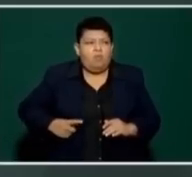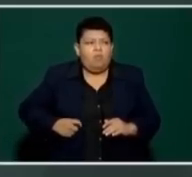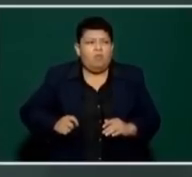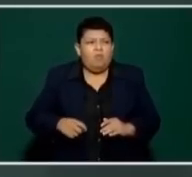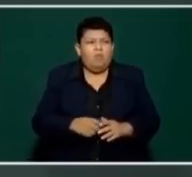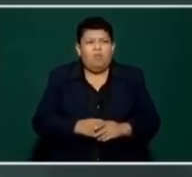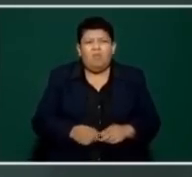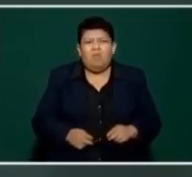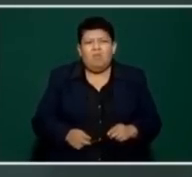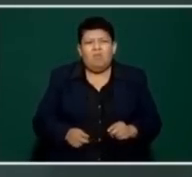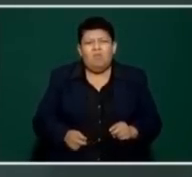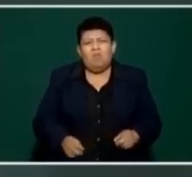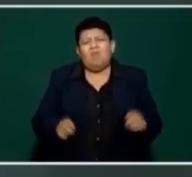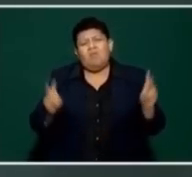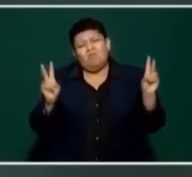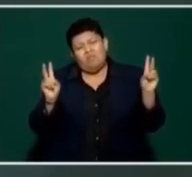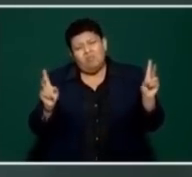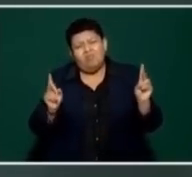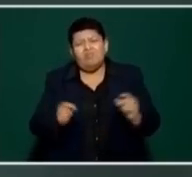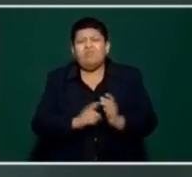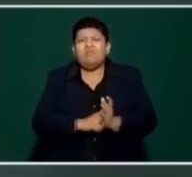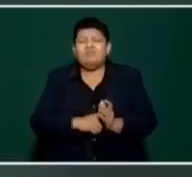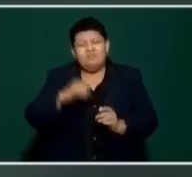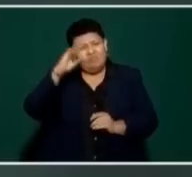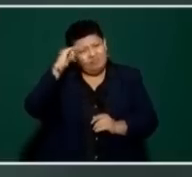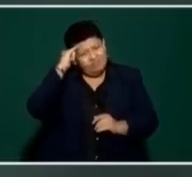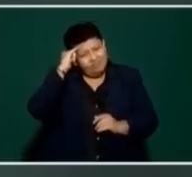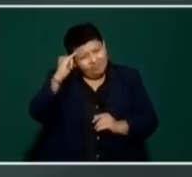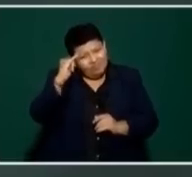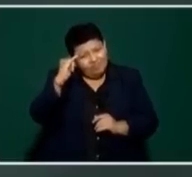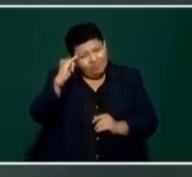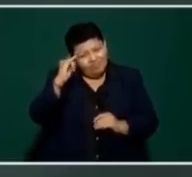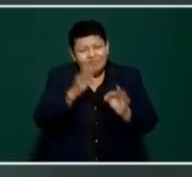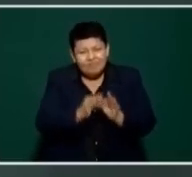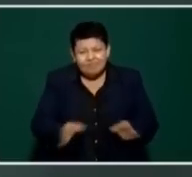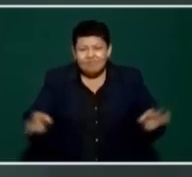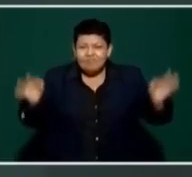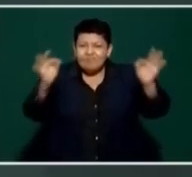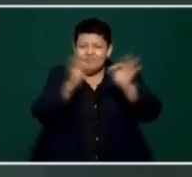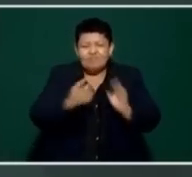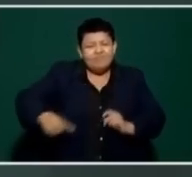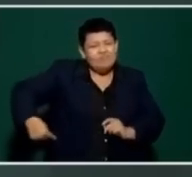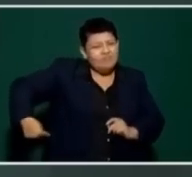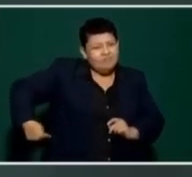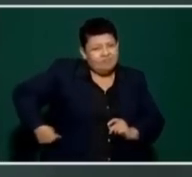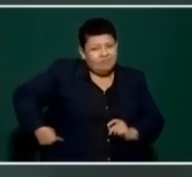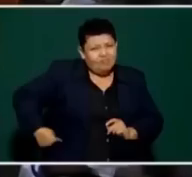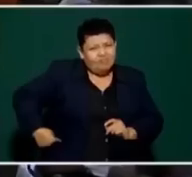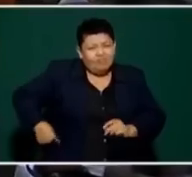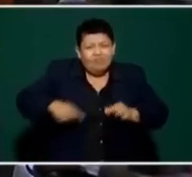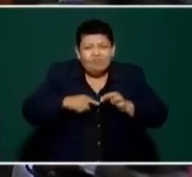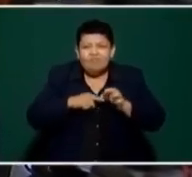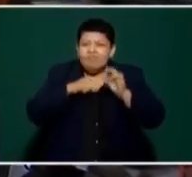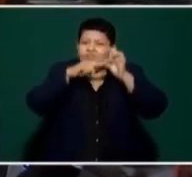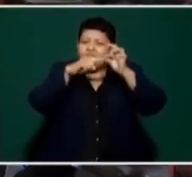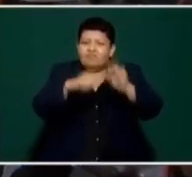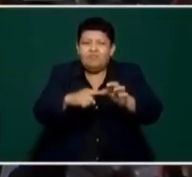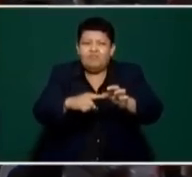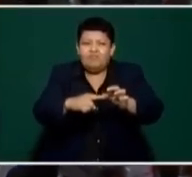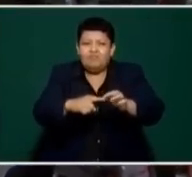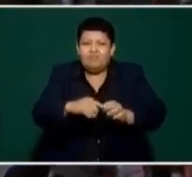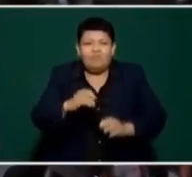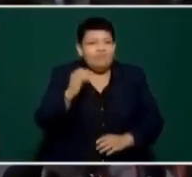Mire, ese es el distintivo principal del gobierno que represento: